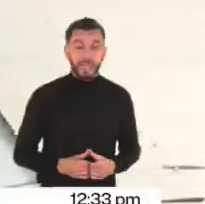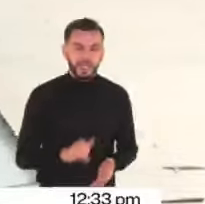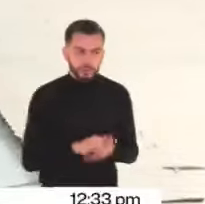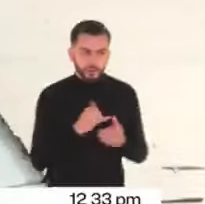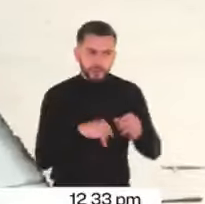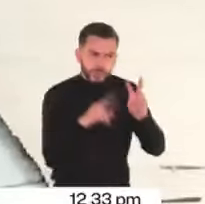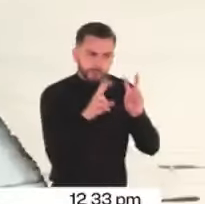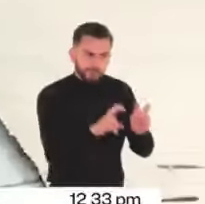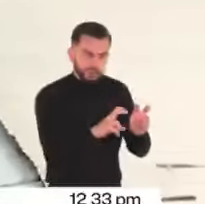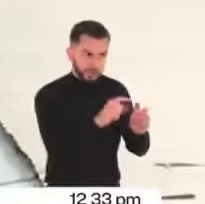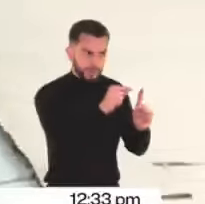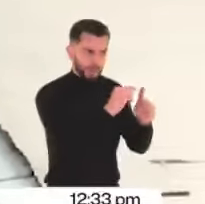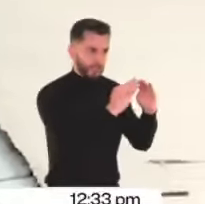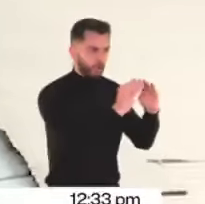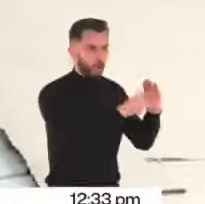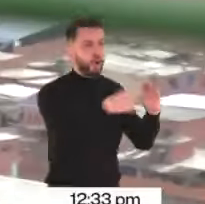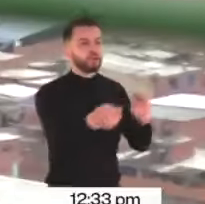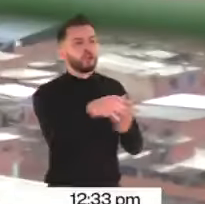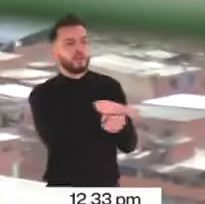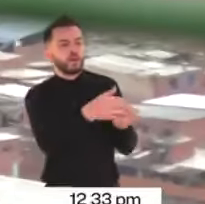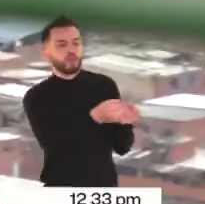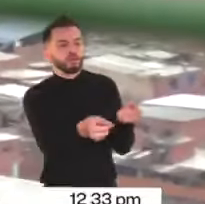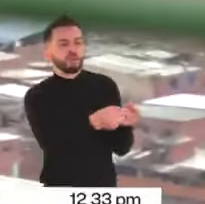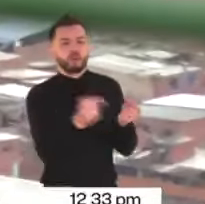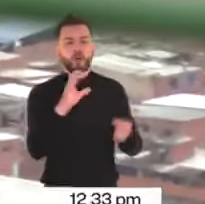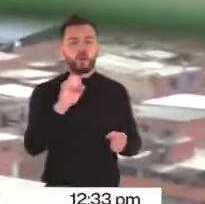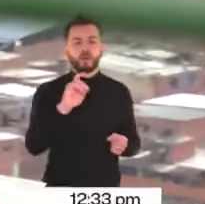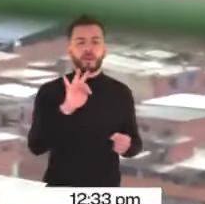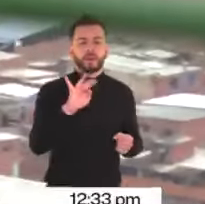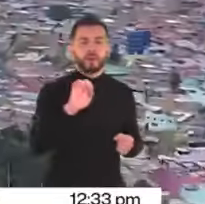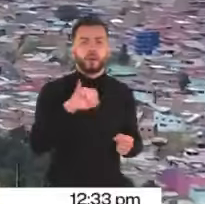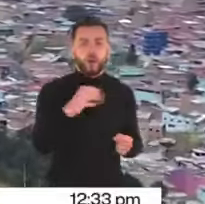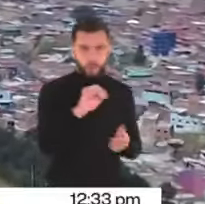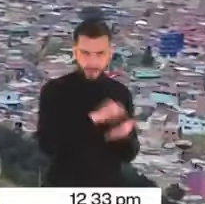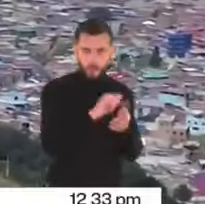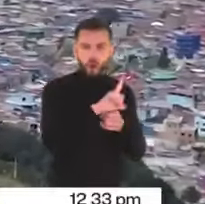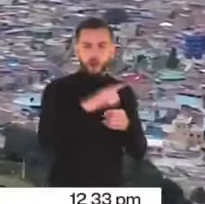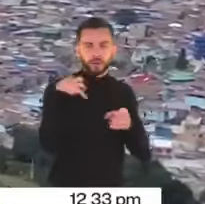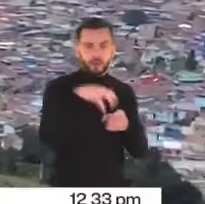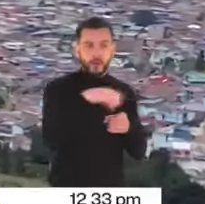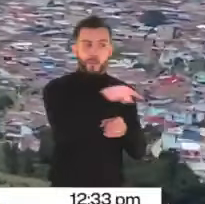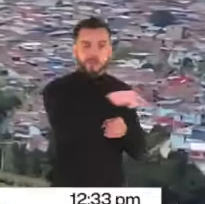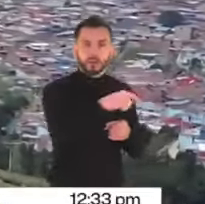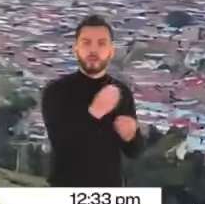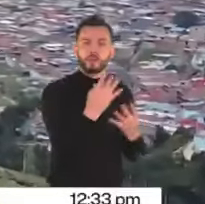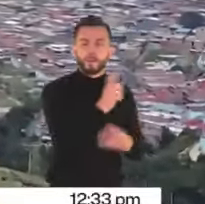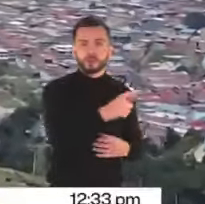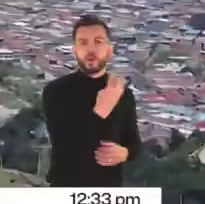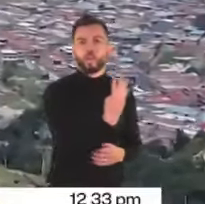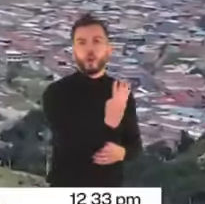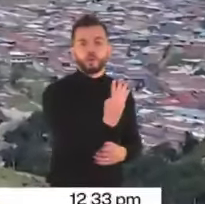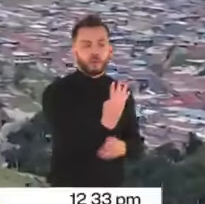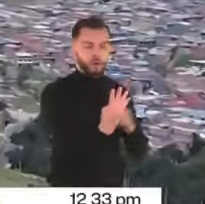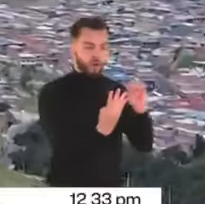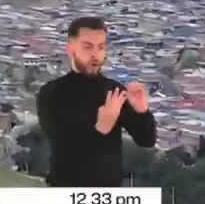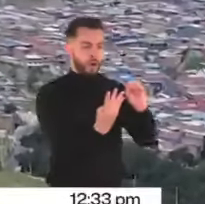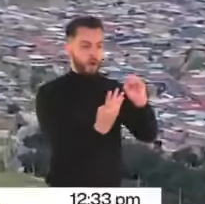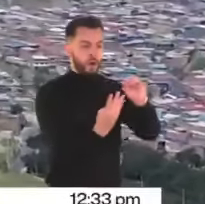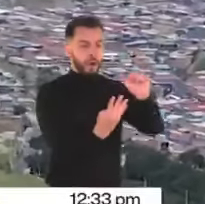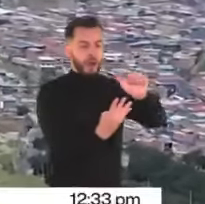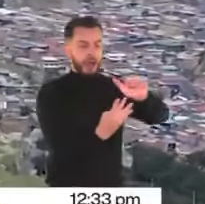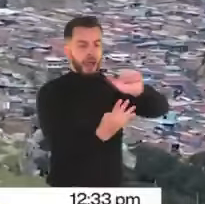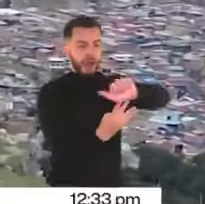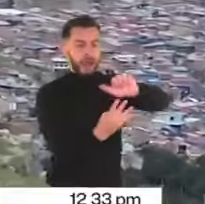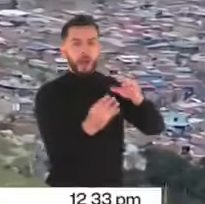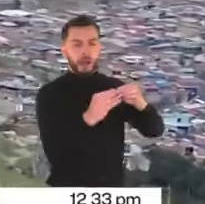a un segundo inmueble, en el barrio El Cortijo, también de la localidad de Ciudad Bolívar. Allí encontraron cuatro personas, dos hombres y dos mujeres y unos